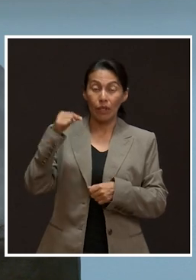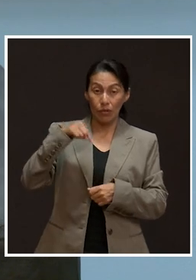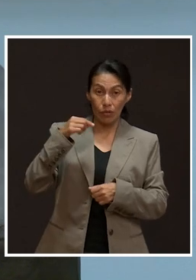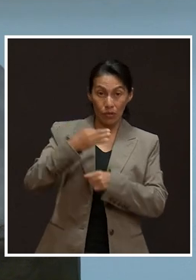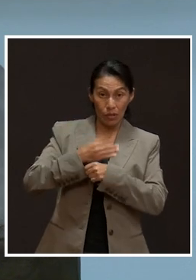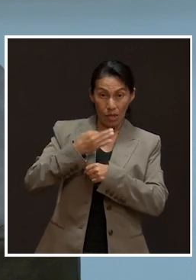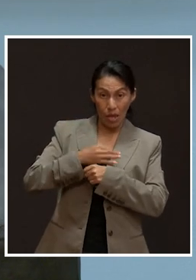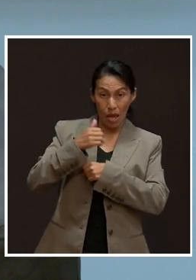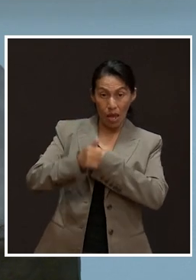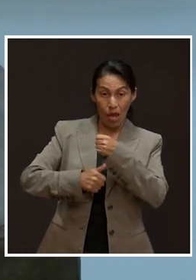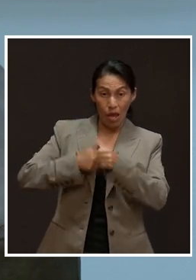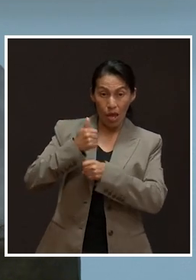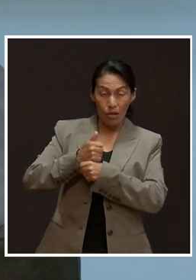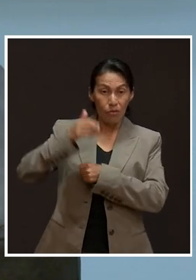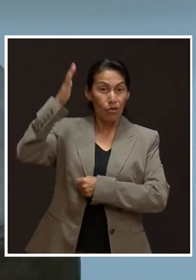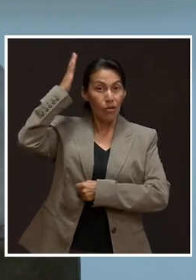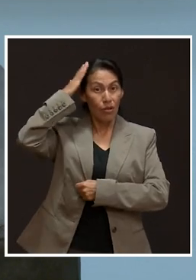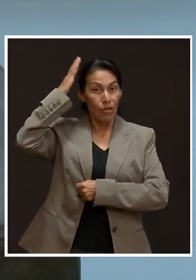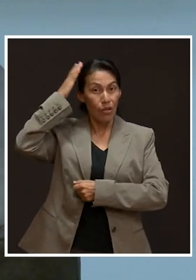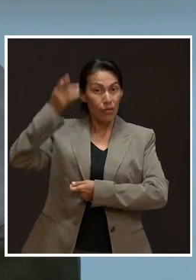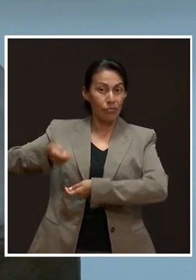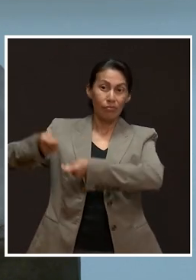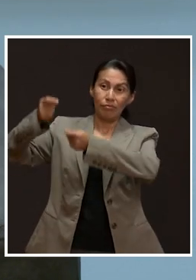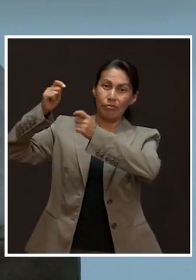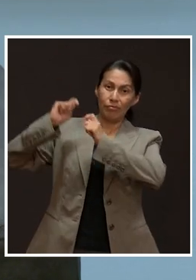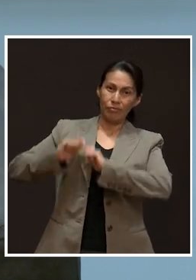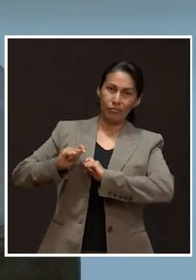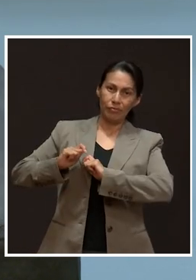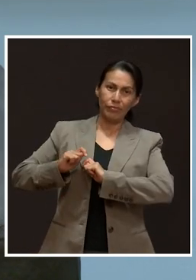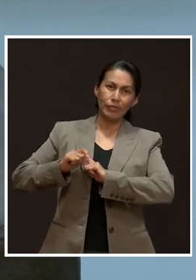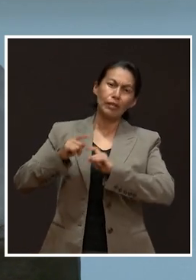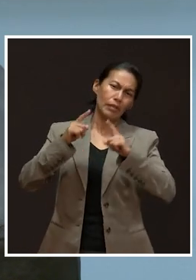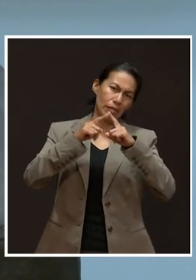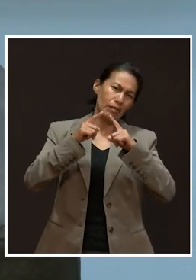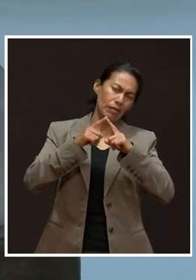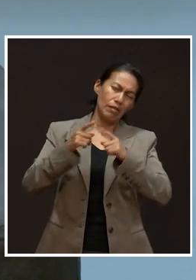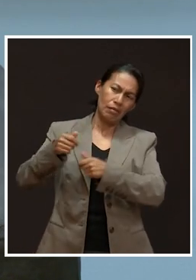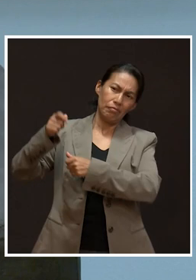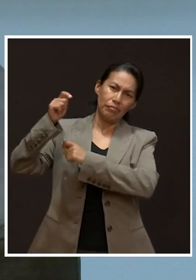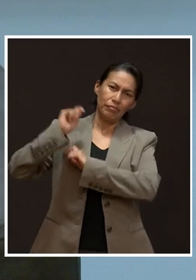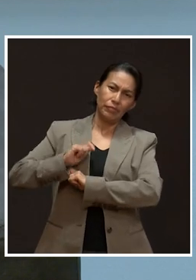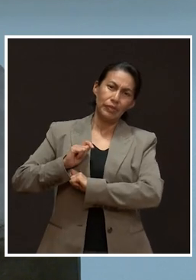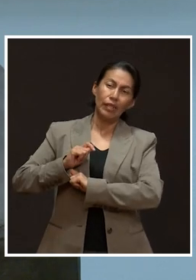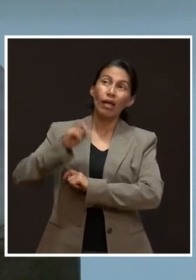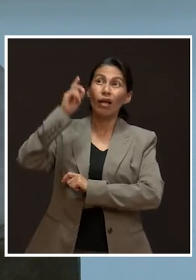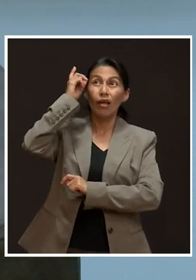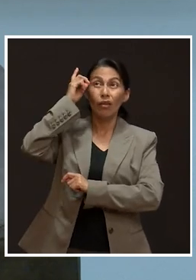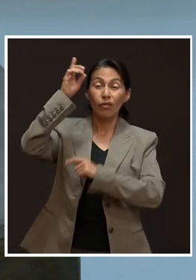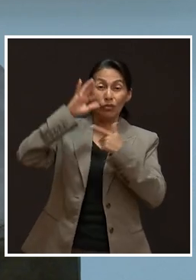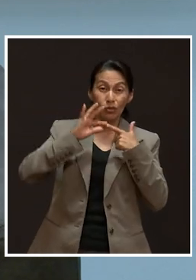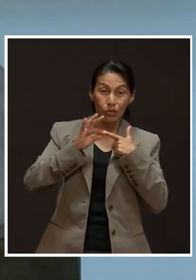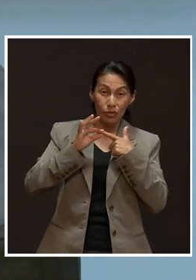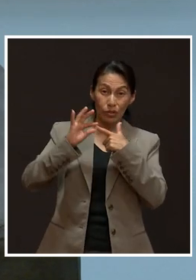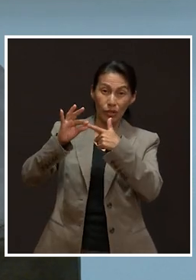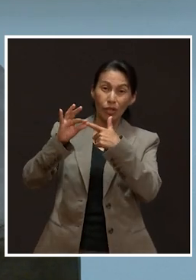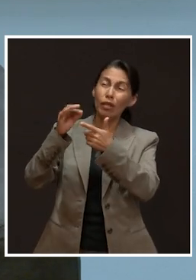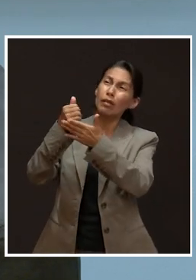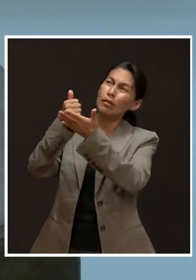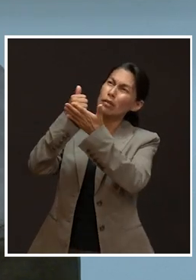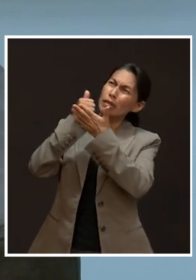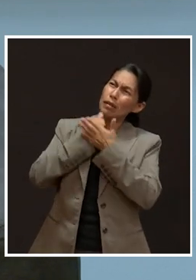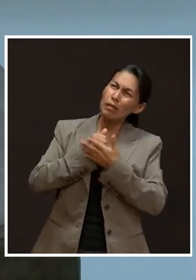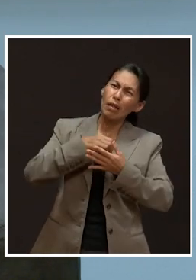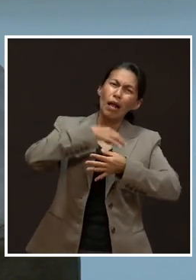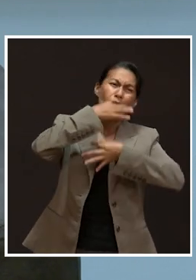hecho en nuestra vida. Amén. Pido porque este año se nos asignó como líderes en nuestra iglesia. Que Dios nos